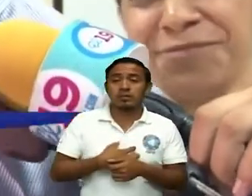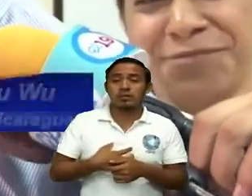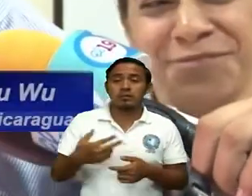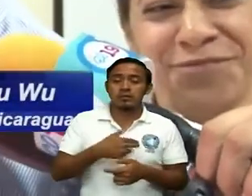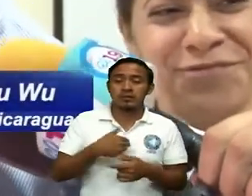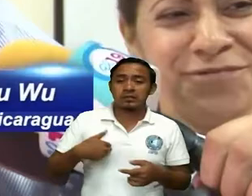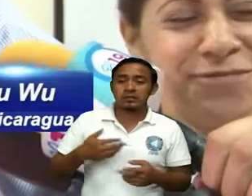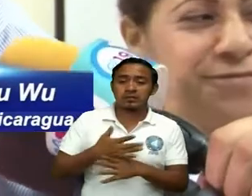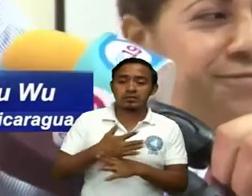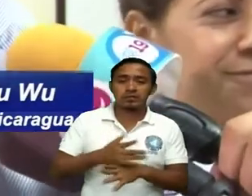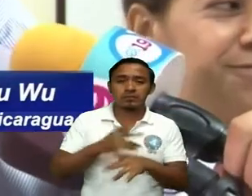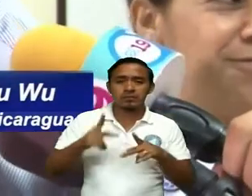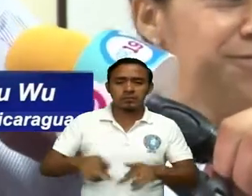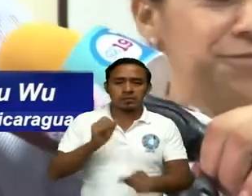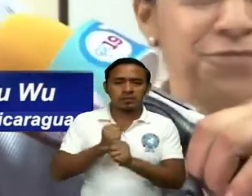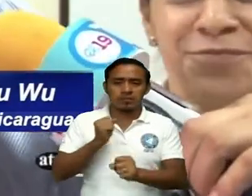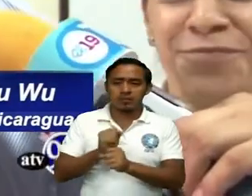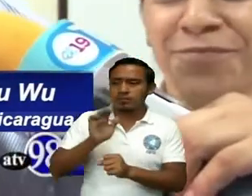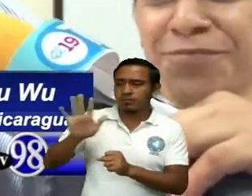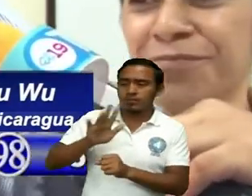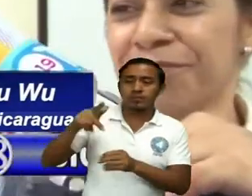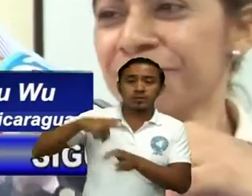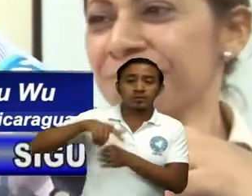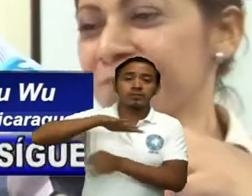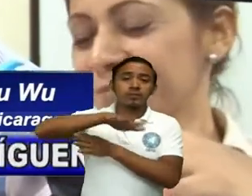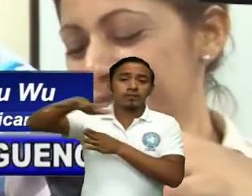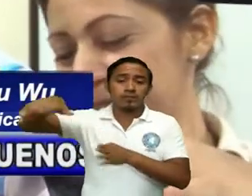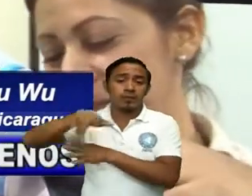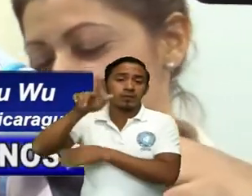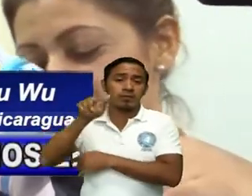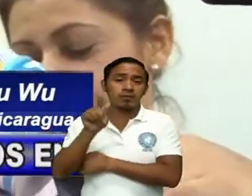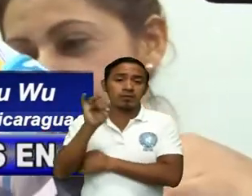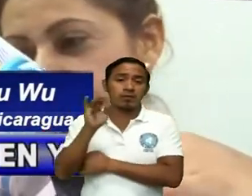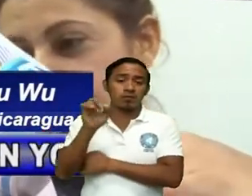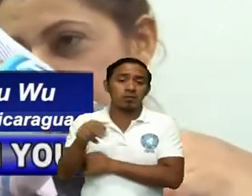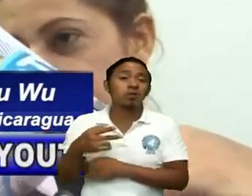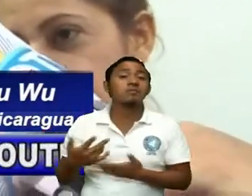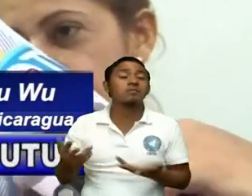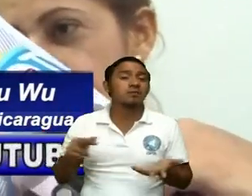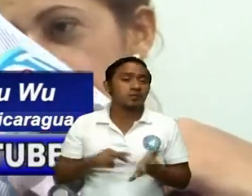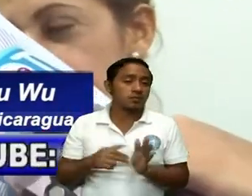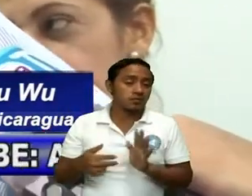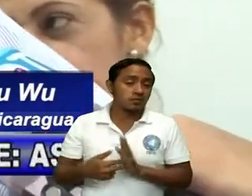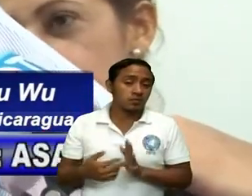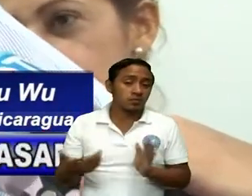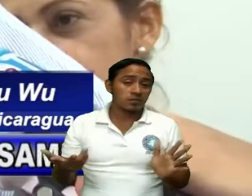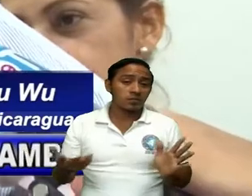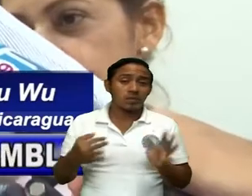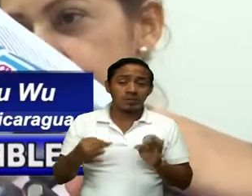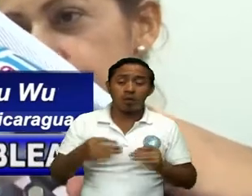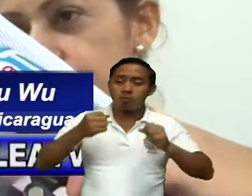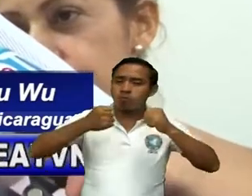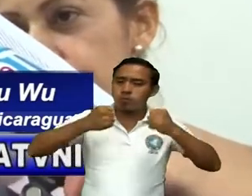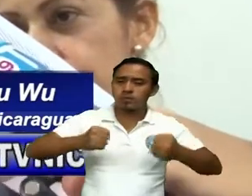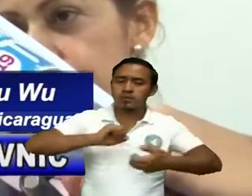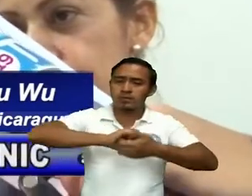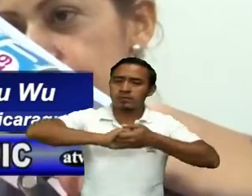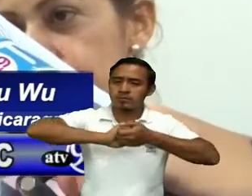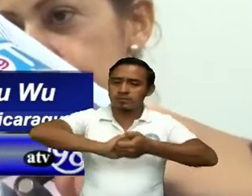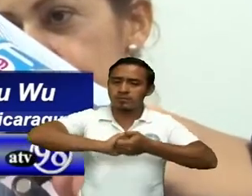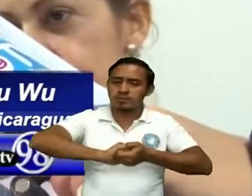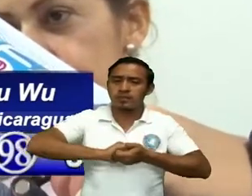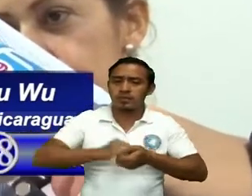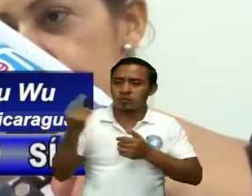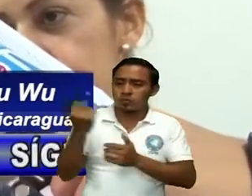las manos de los campesinos de Taiwán. Entonces yo creo que eso es la mejor forma para afianzar la amistad, ¿no?,